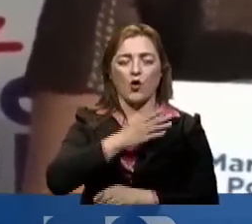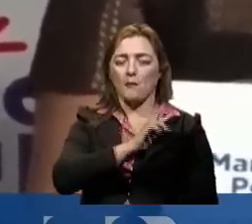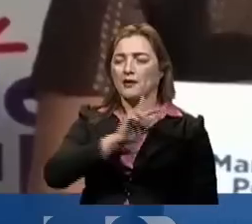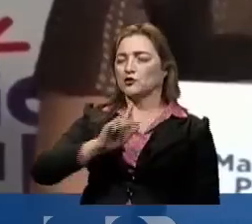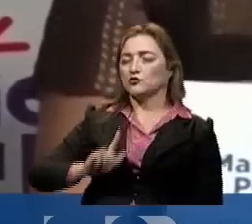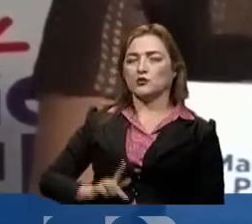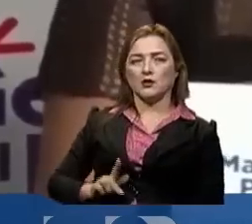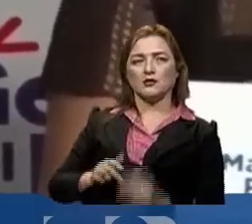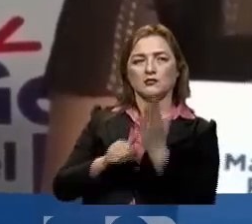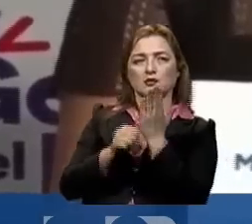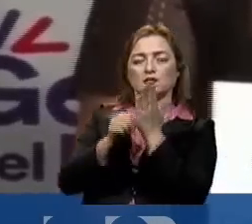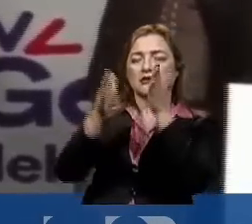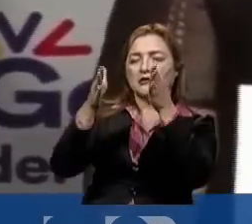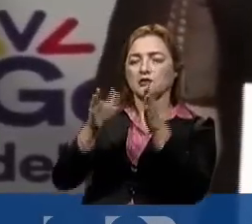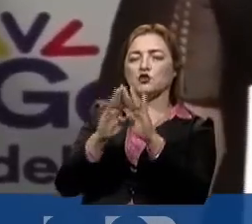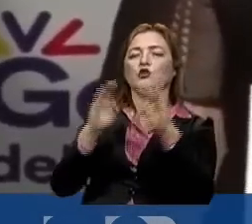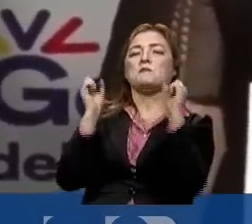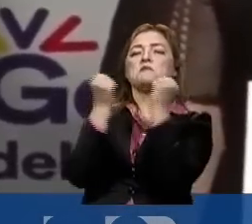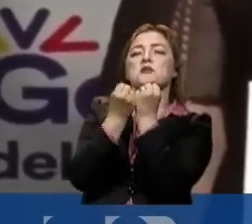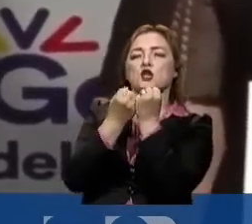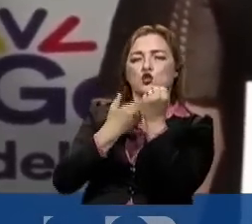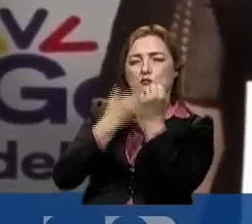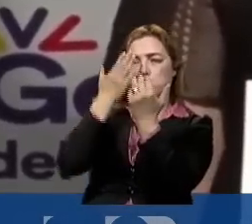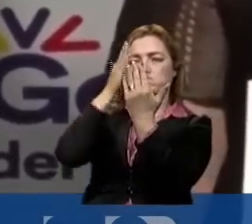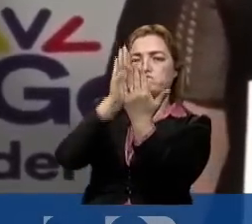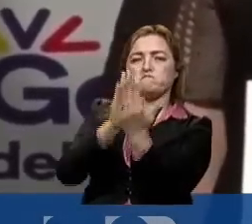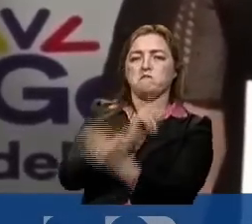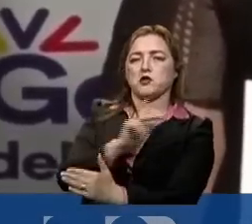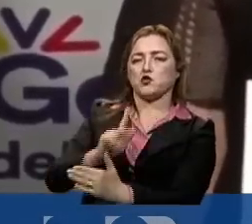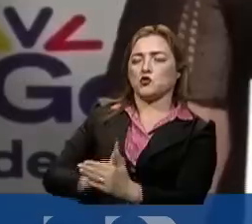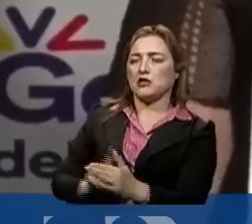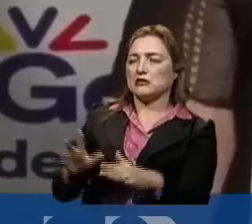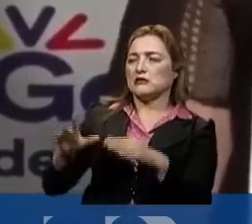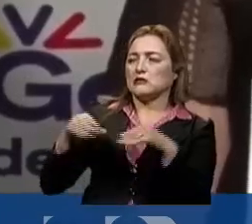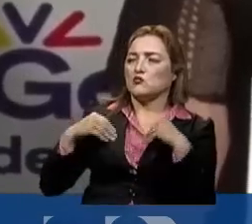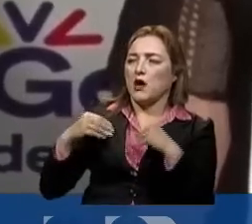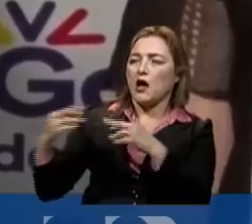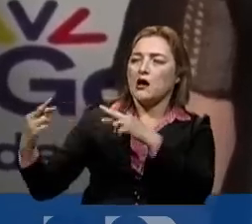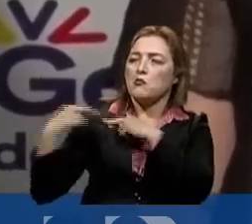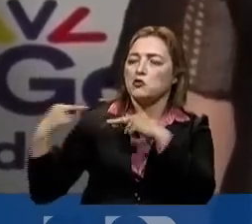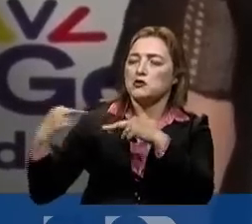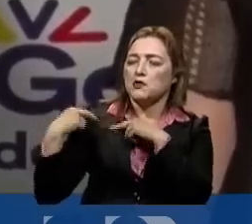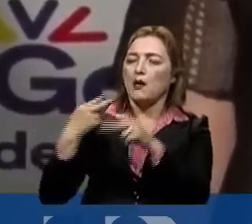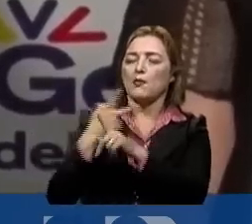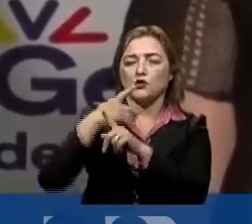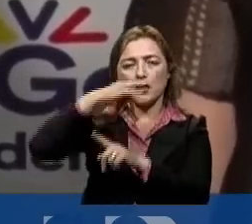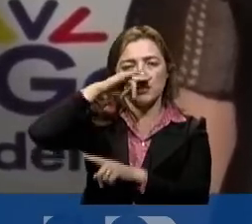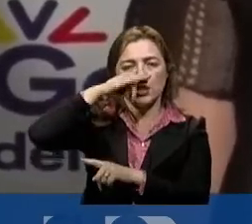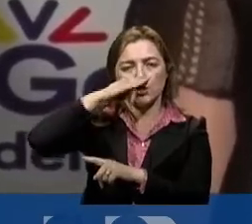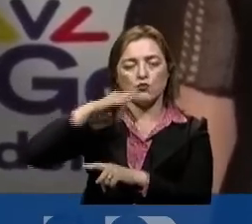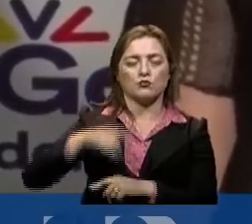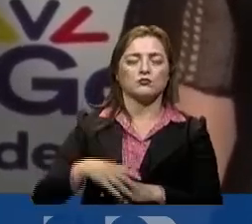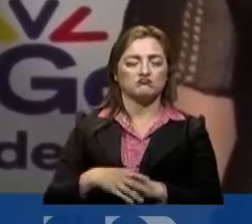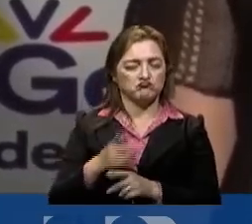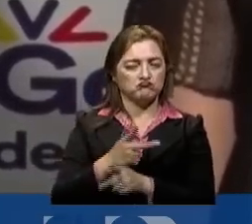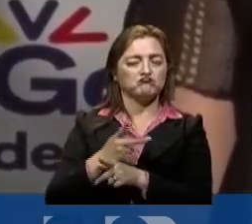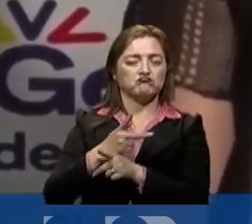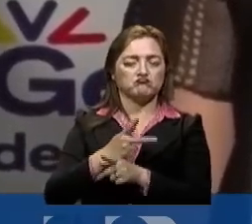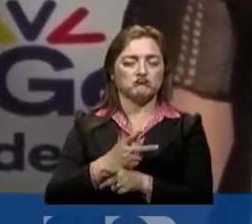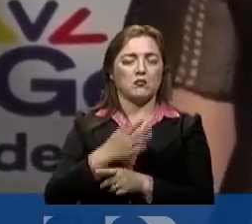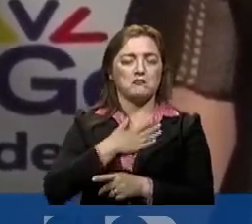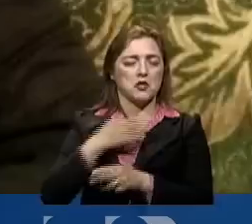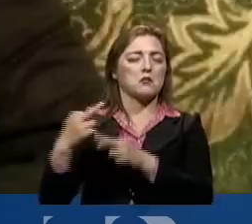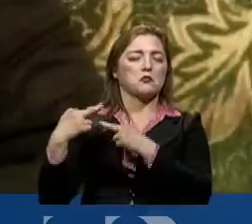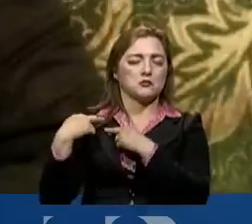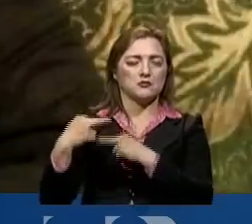ministro de Inclusión Económica y Social, asumir toda la responsabilidad de la protección y cuidado